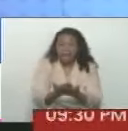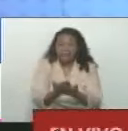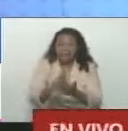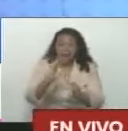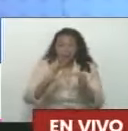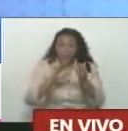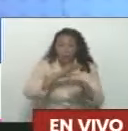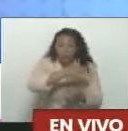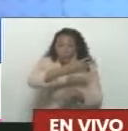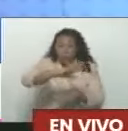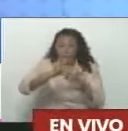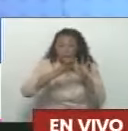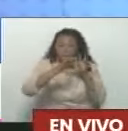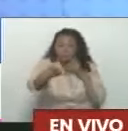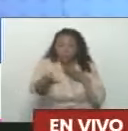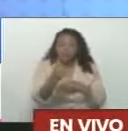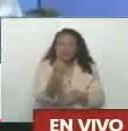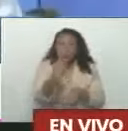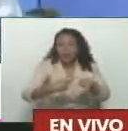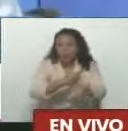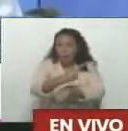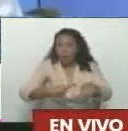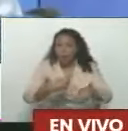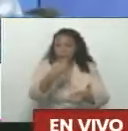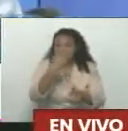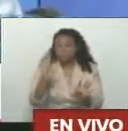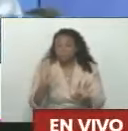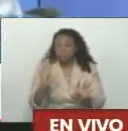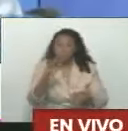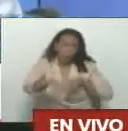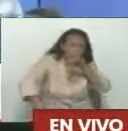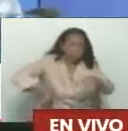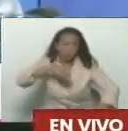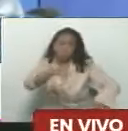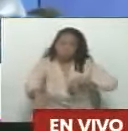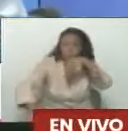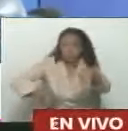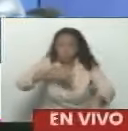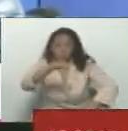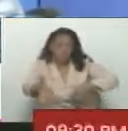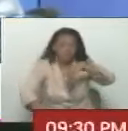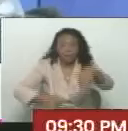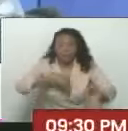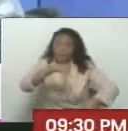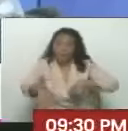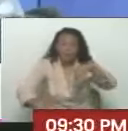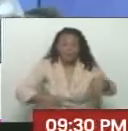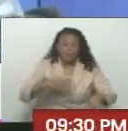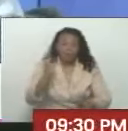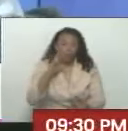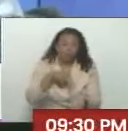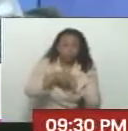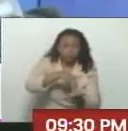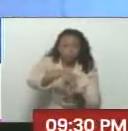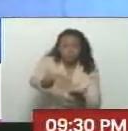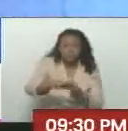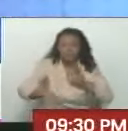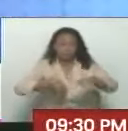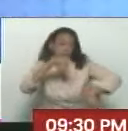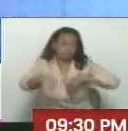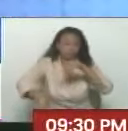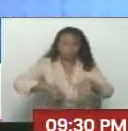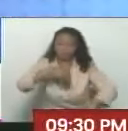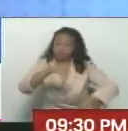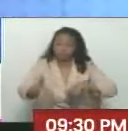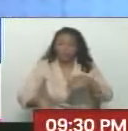Catica. Una hora, hora y media. Pues también uno podía por una montañita pasar a Catica. Pasaba caminando la montaña. Y en Catica uno